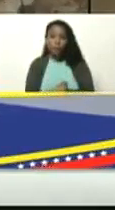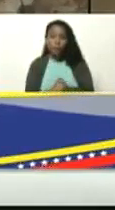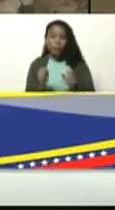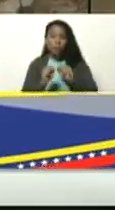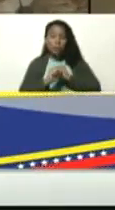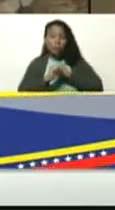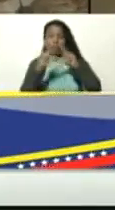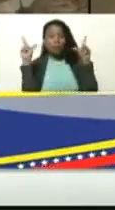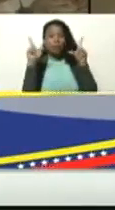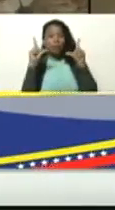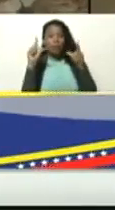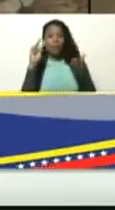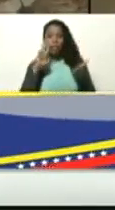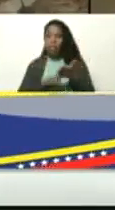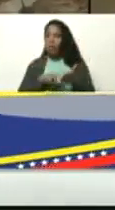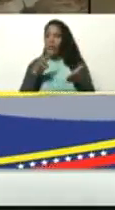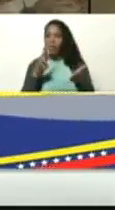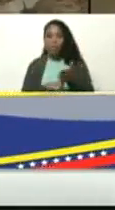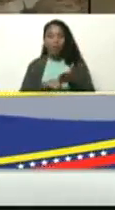impresionante de verdad.